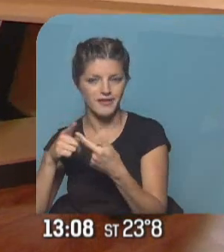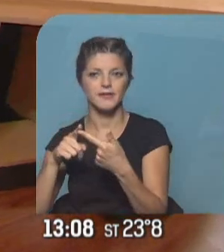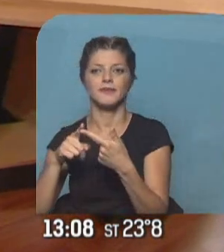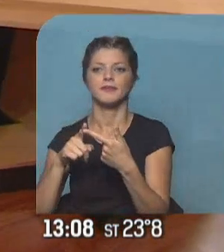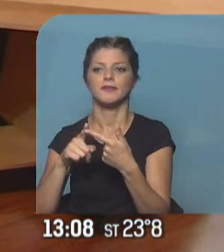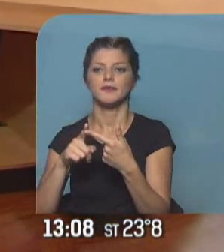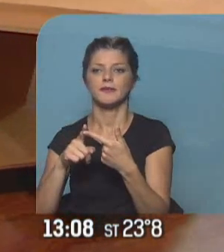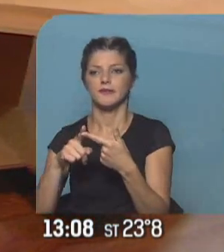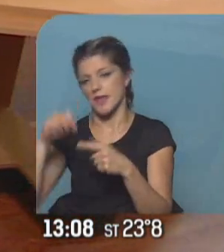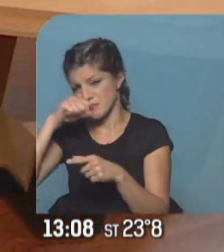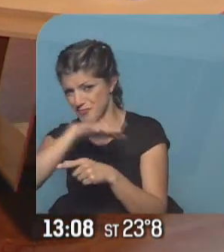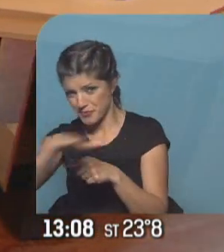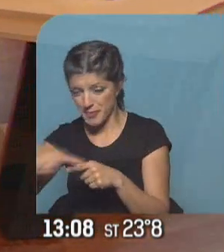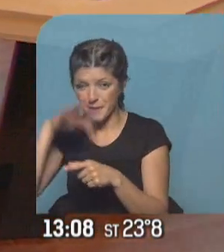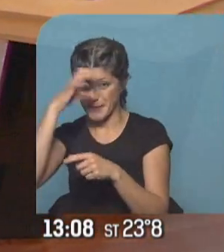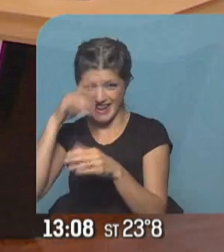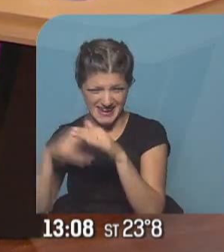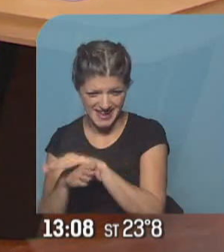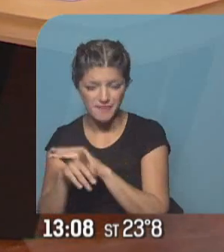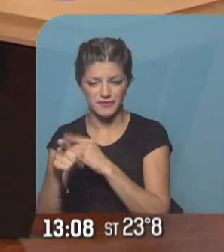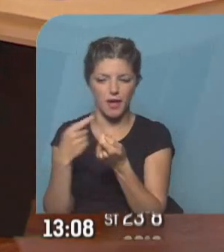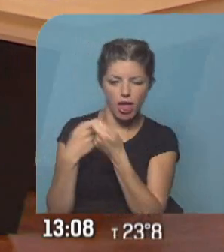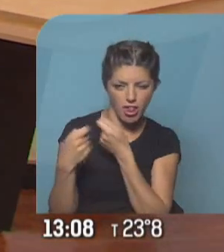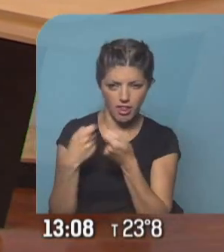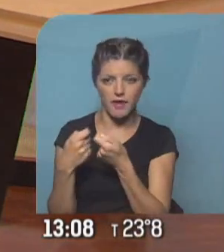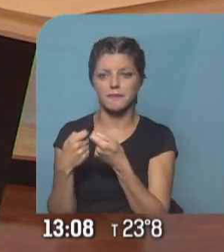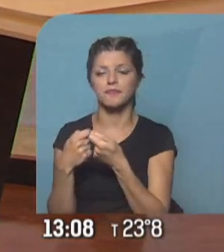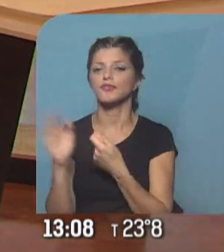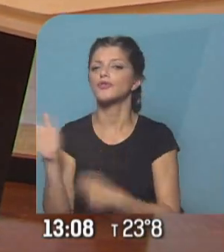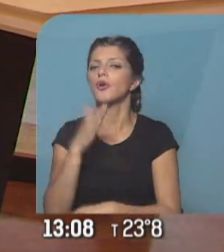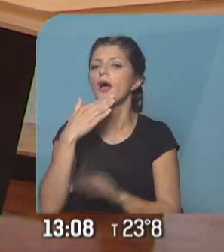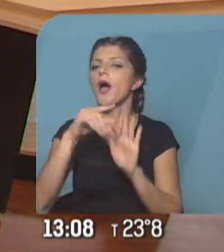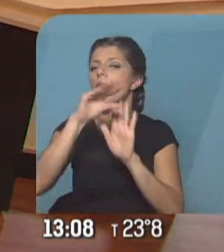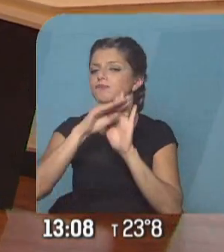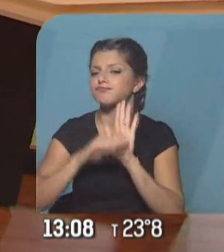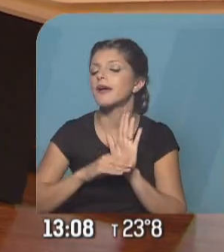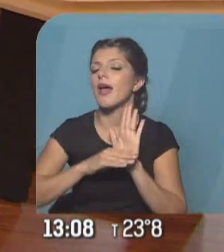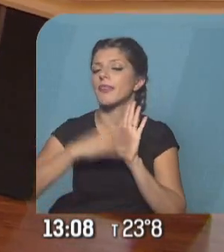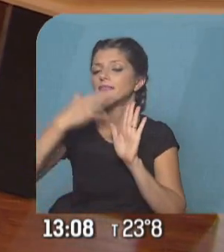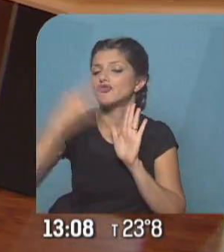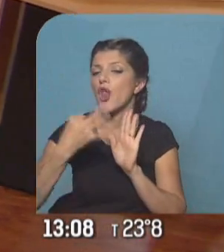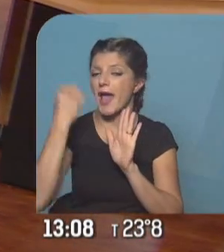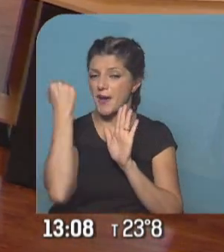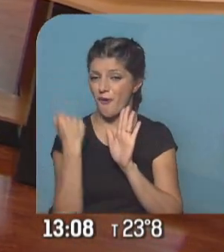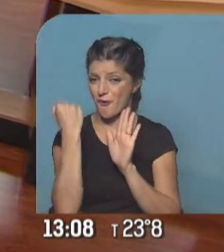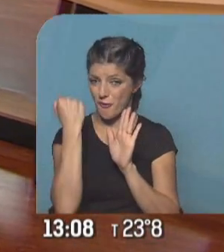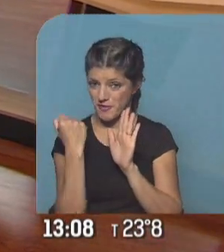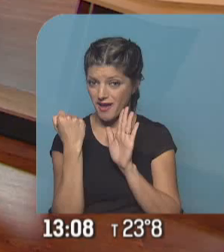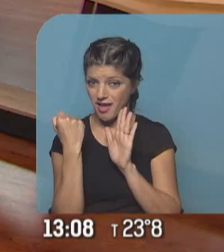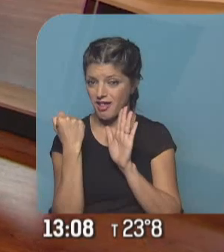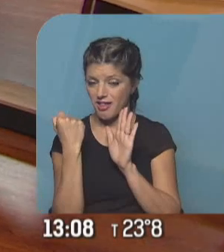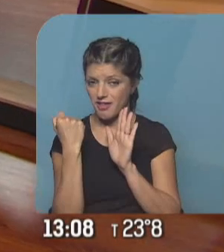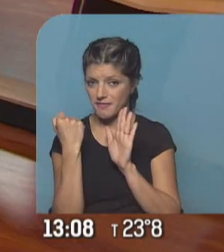lobbies agrarios, mineros, todo el paquete de medidas económicas e incluso